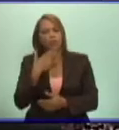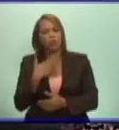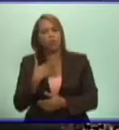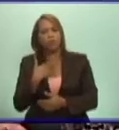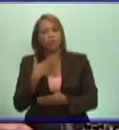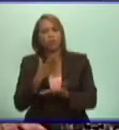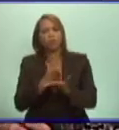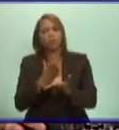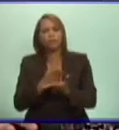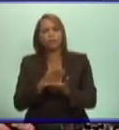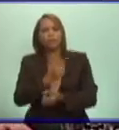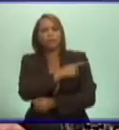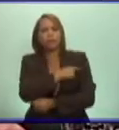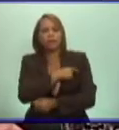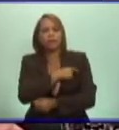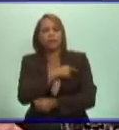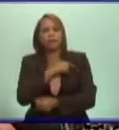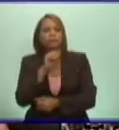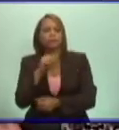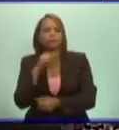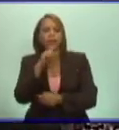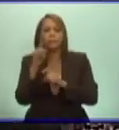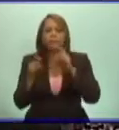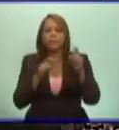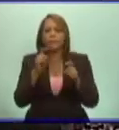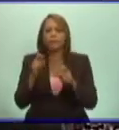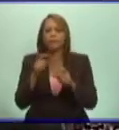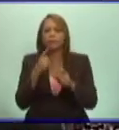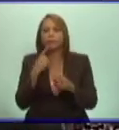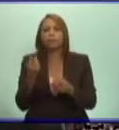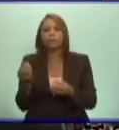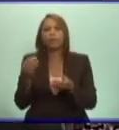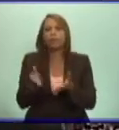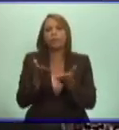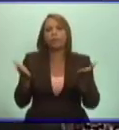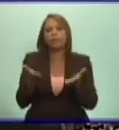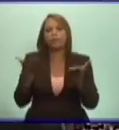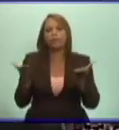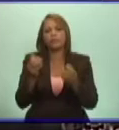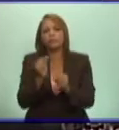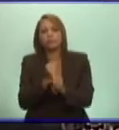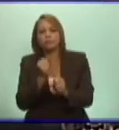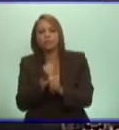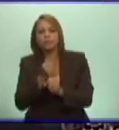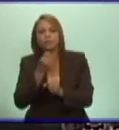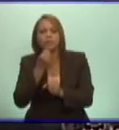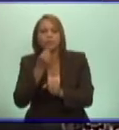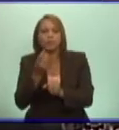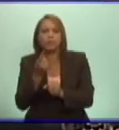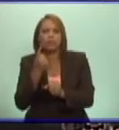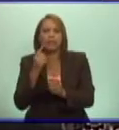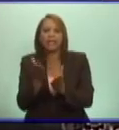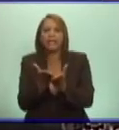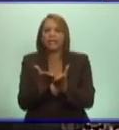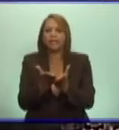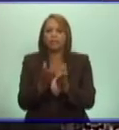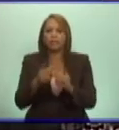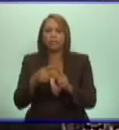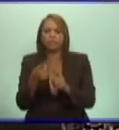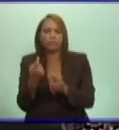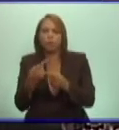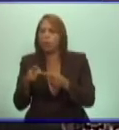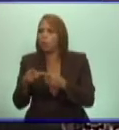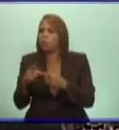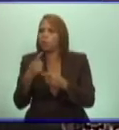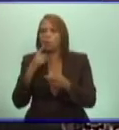primaria consultan fuentes para enriquecer su trabajo más allá de lo que pudiera aparecer en el libro de texto básico de la